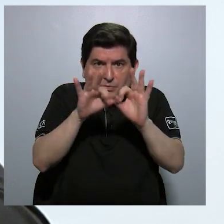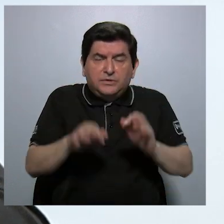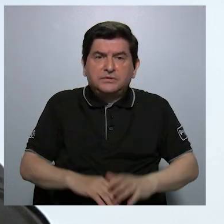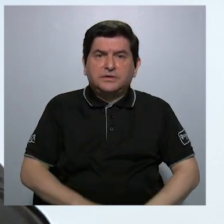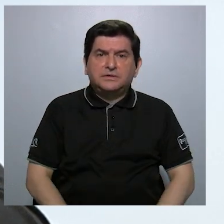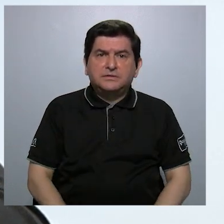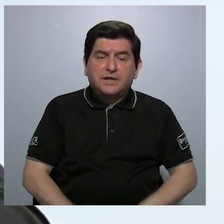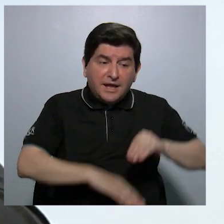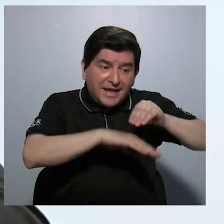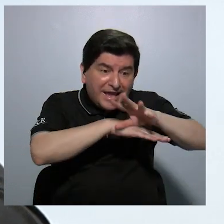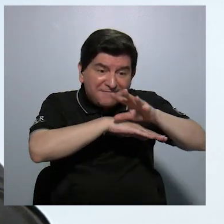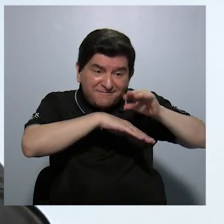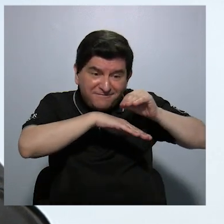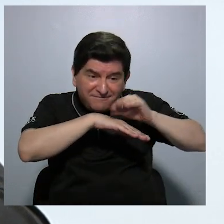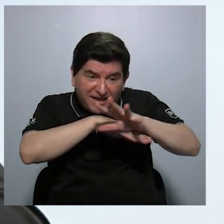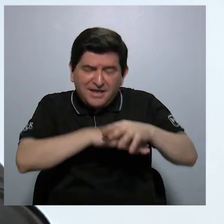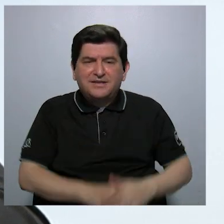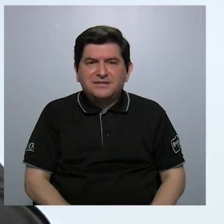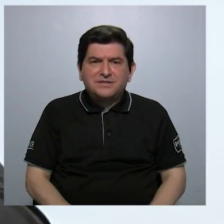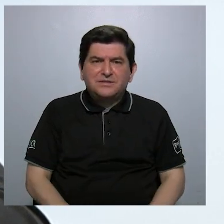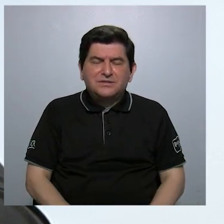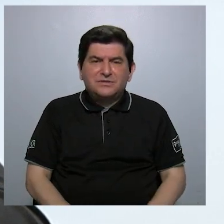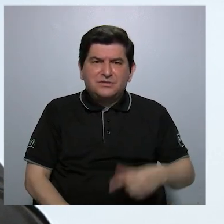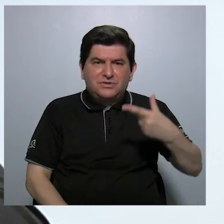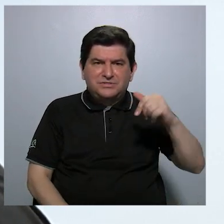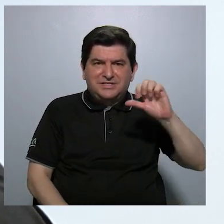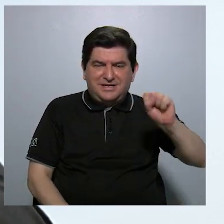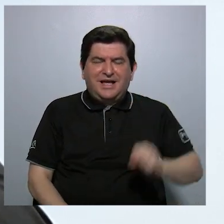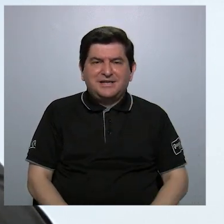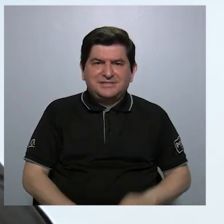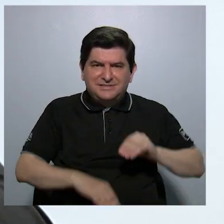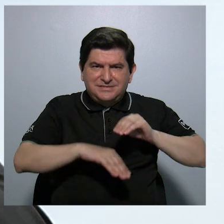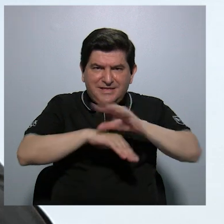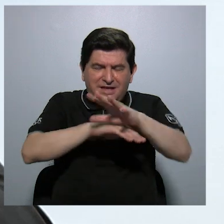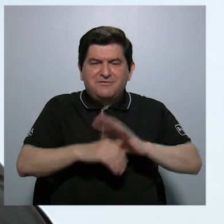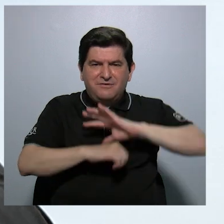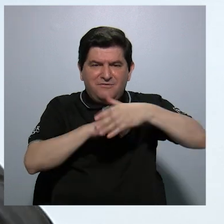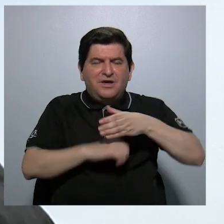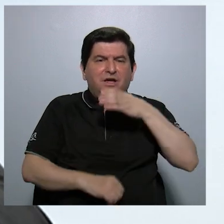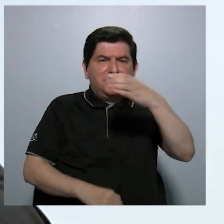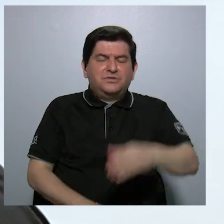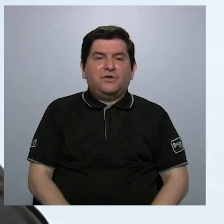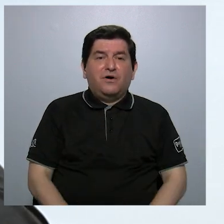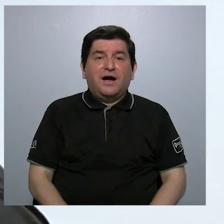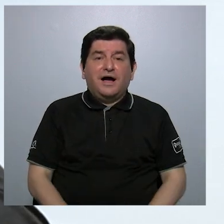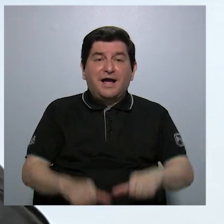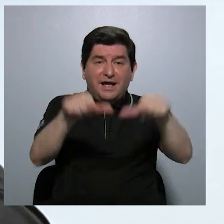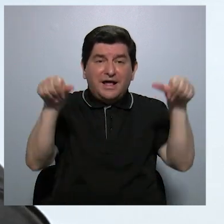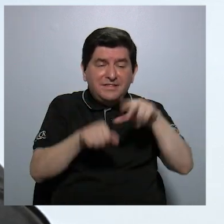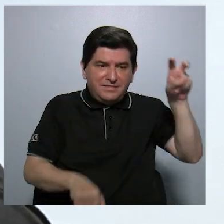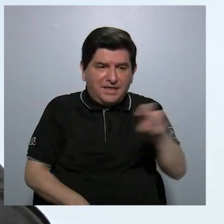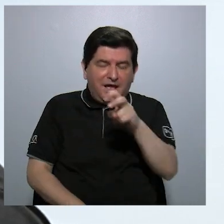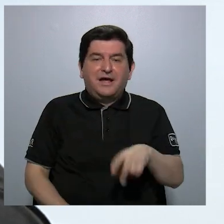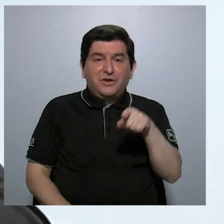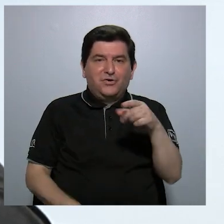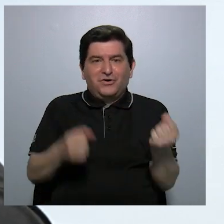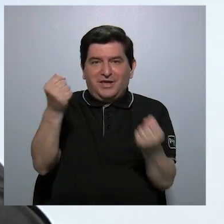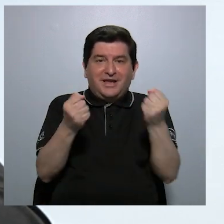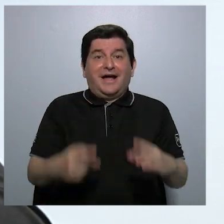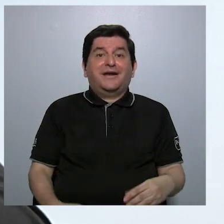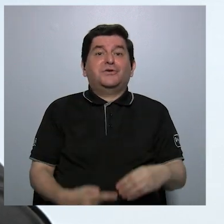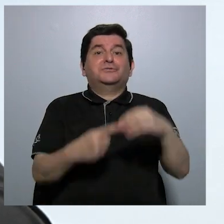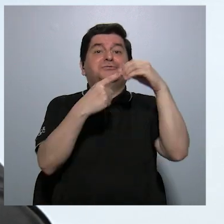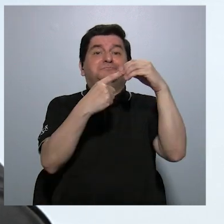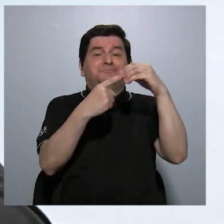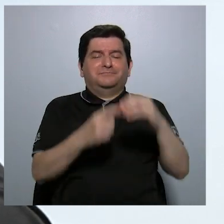los efectos de emisiones de gases de efecto invernadero provienen del sector transporte y mucho de eso proviene de vehículos livianos.